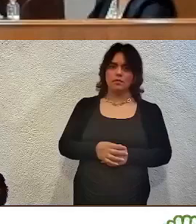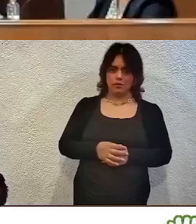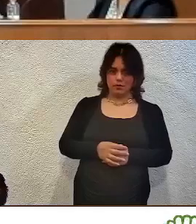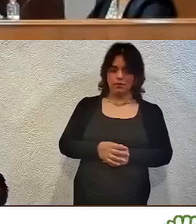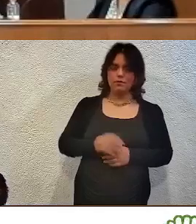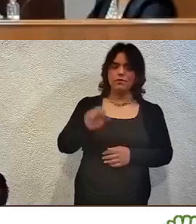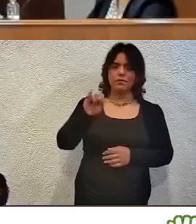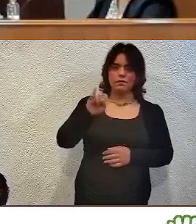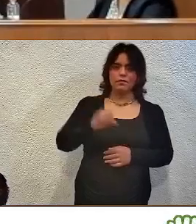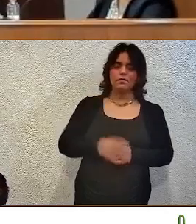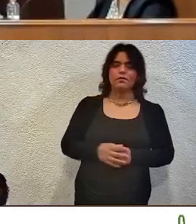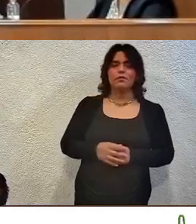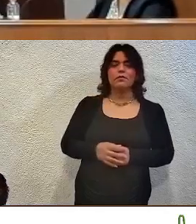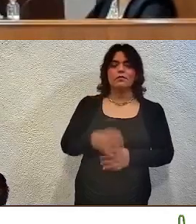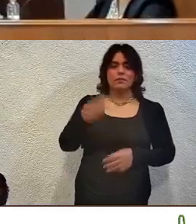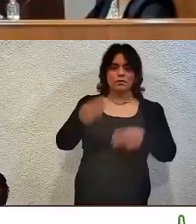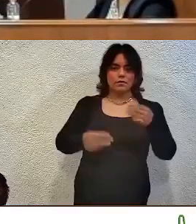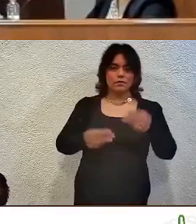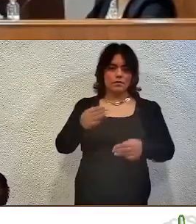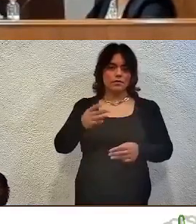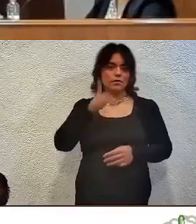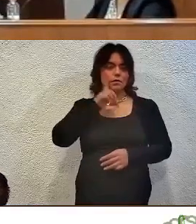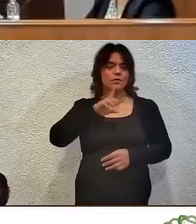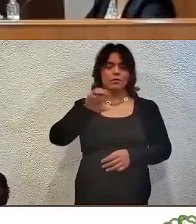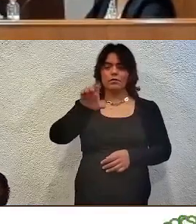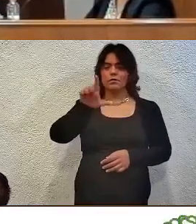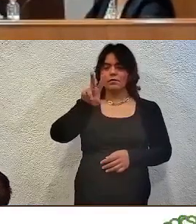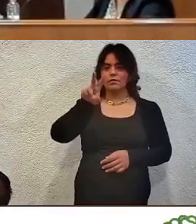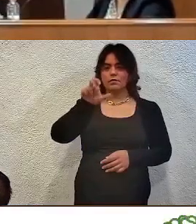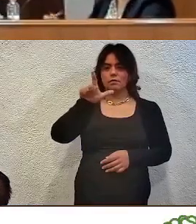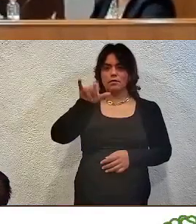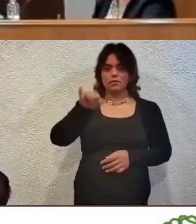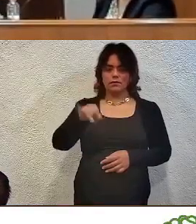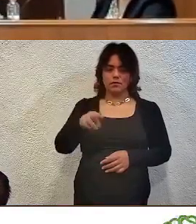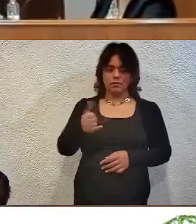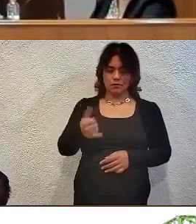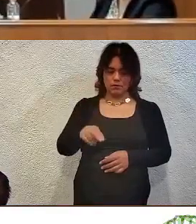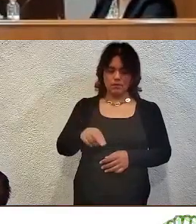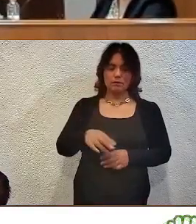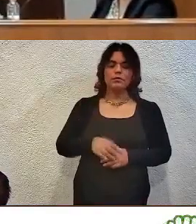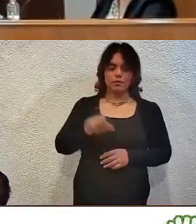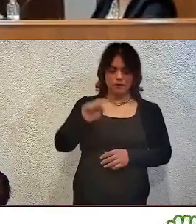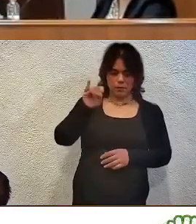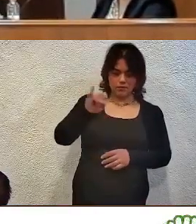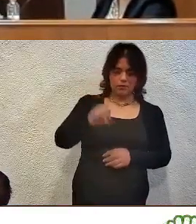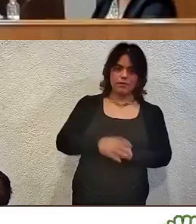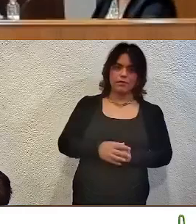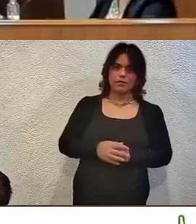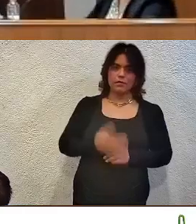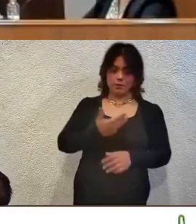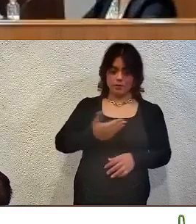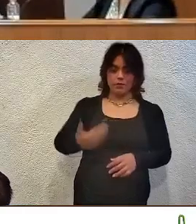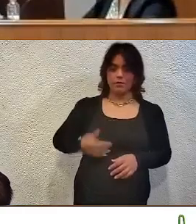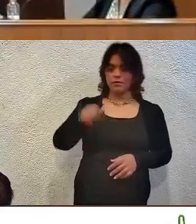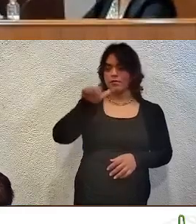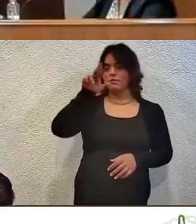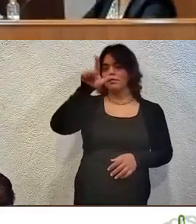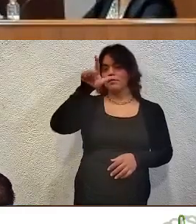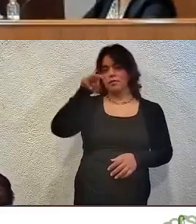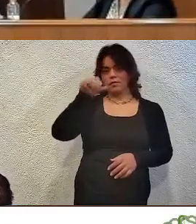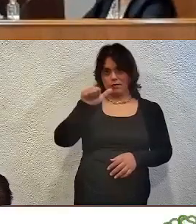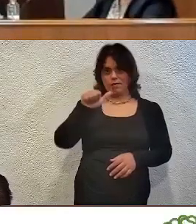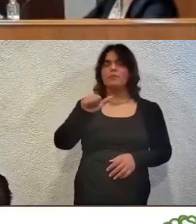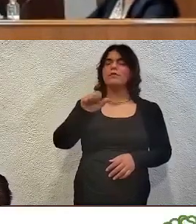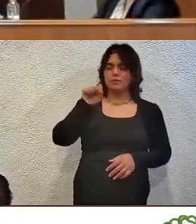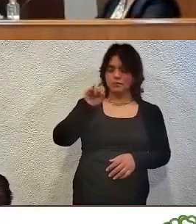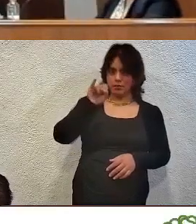de la ponencia. magistrada Evelyn Rodríguez Chinol, A favor del proyecto. magistrada presidenta Almadelia Eugenio Alcaraz, Con